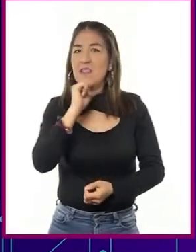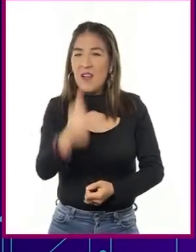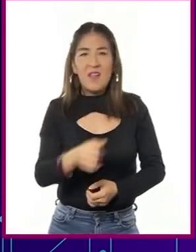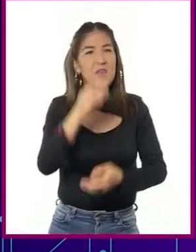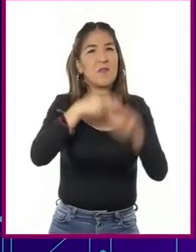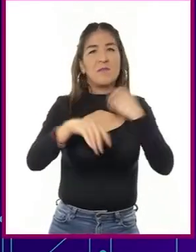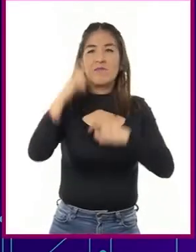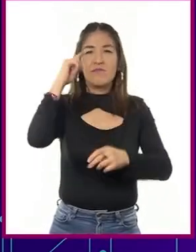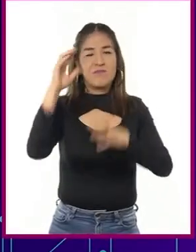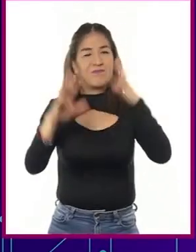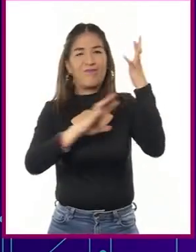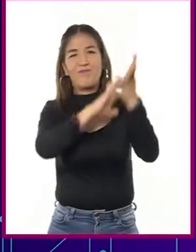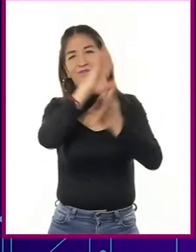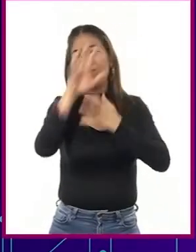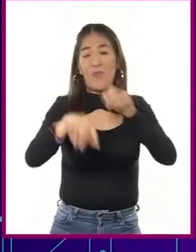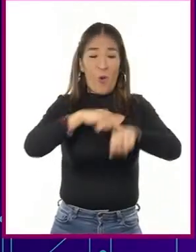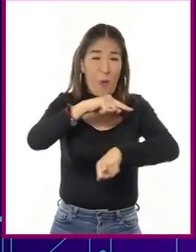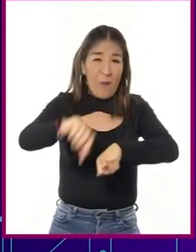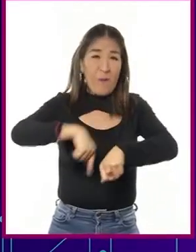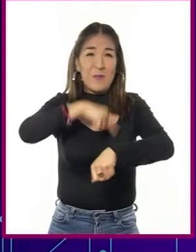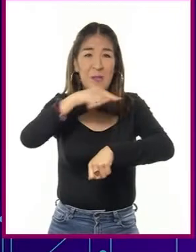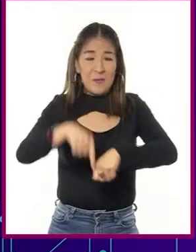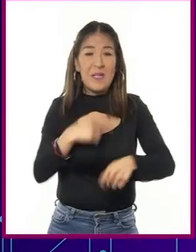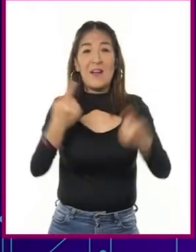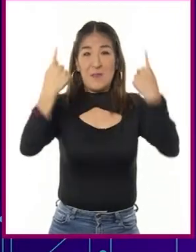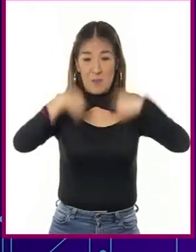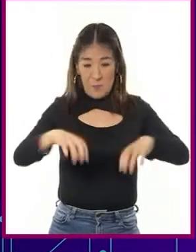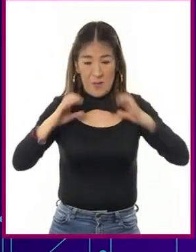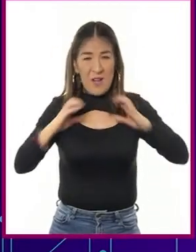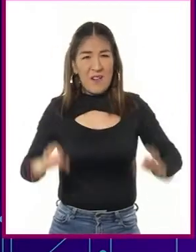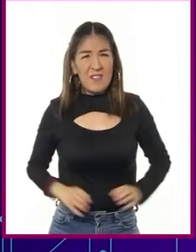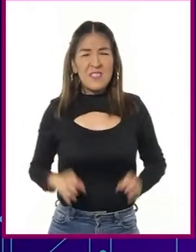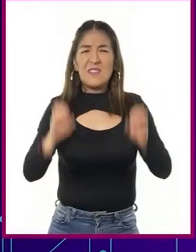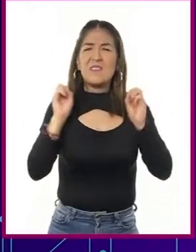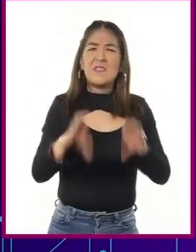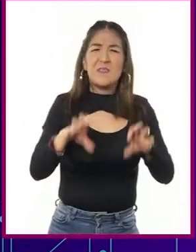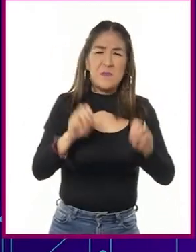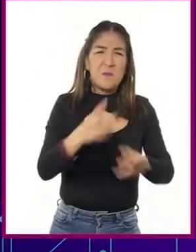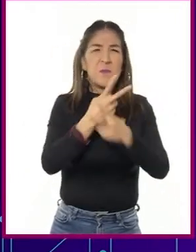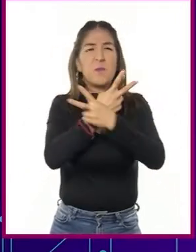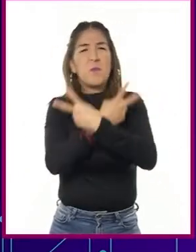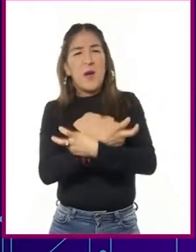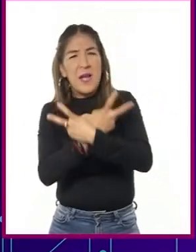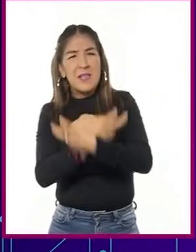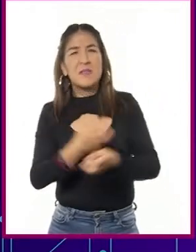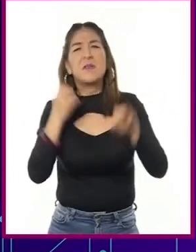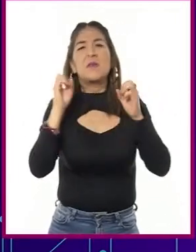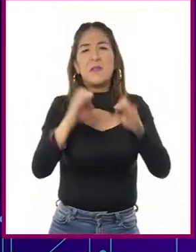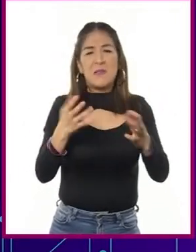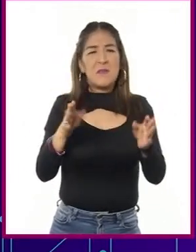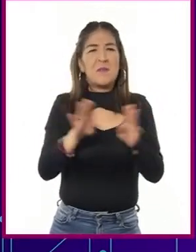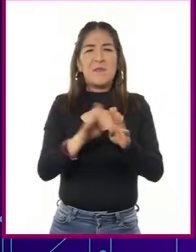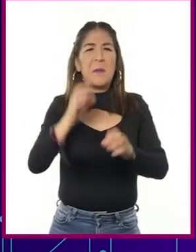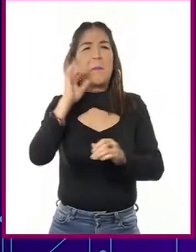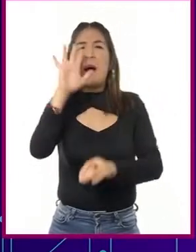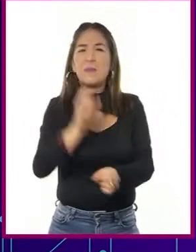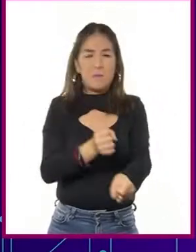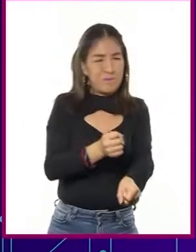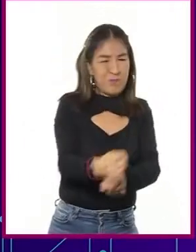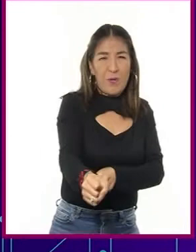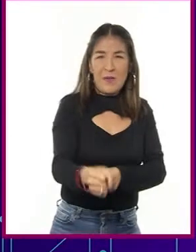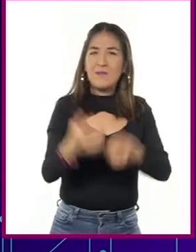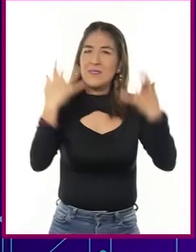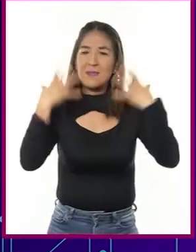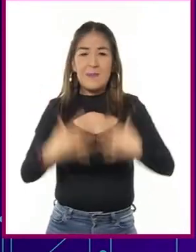Tus músculos están tensos, te duelen los huesos y la espalda como si te hubieran dado una golpiza con un bate o algo así. Es muy